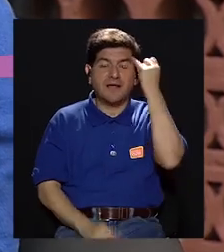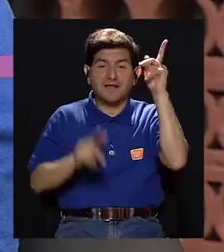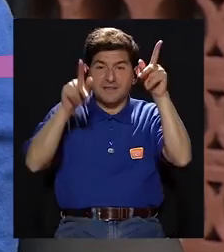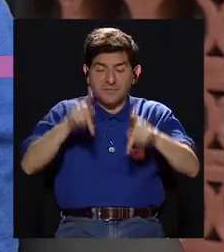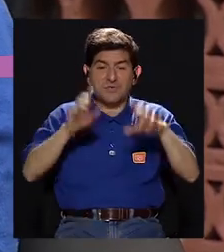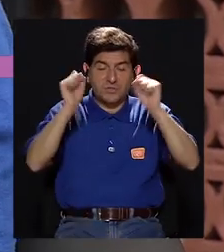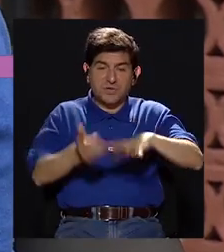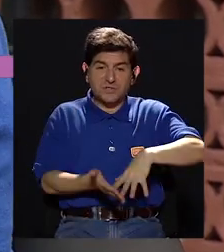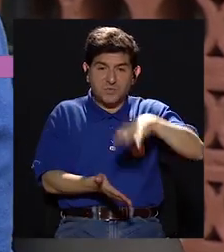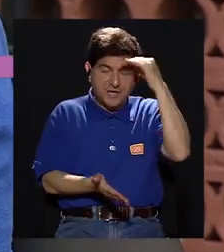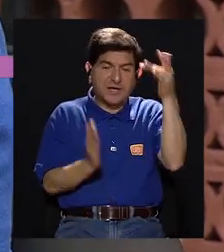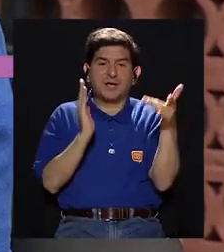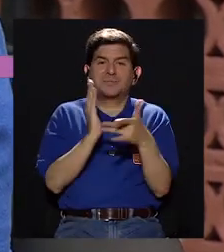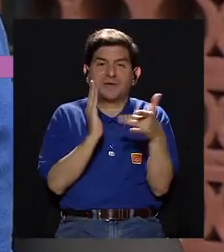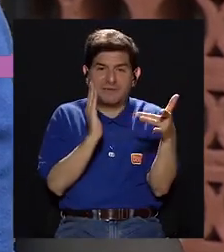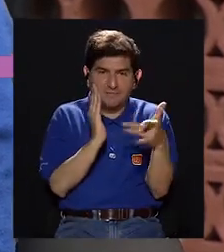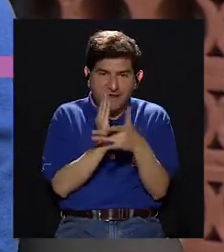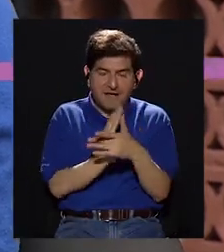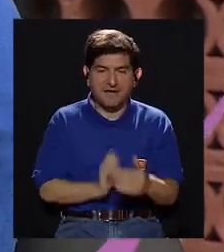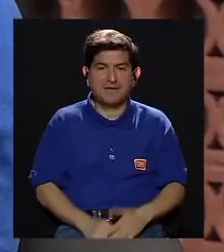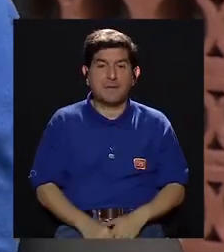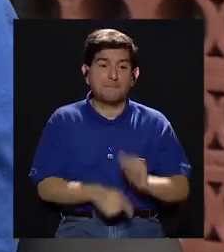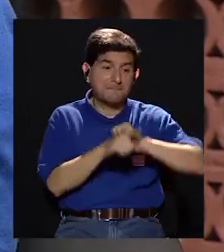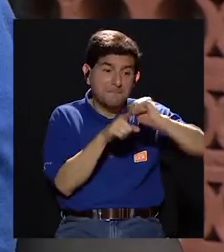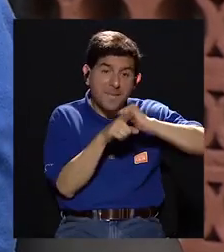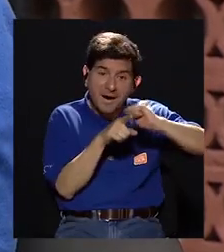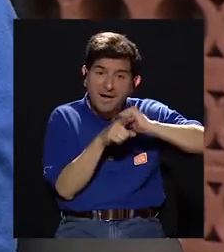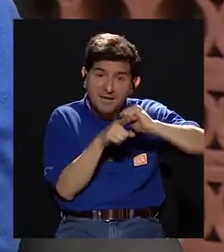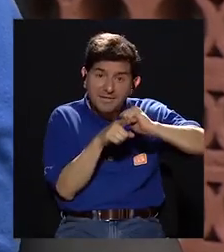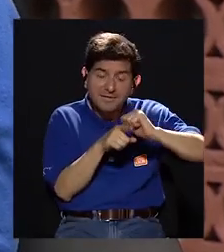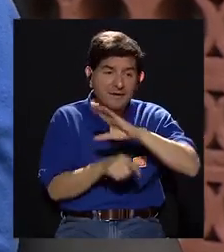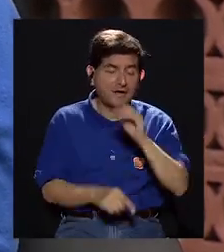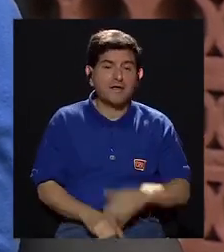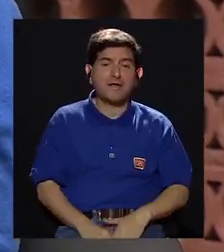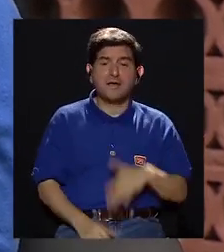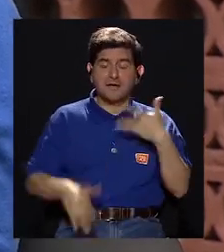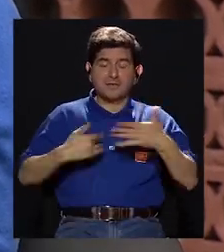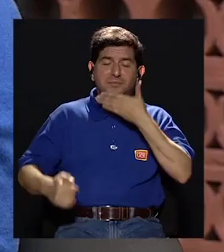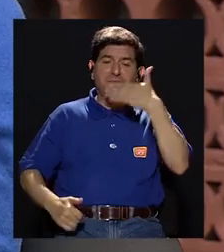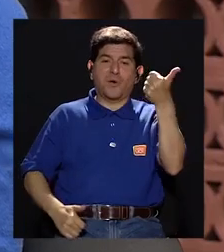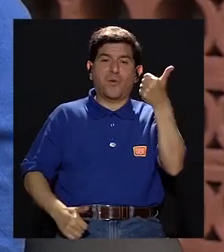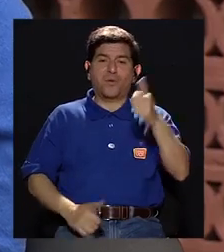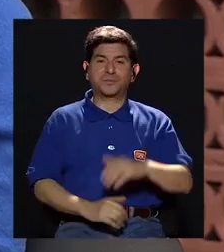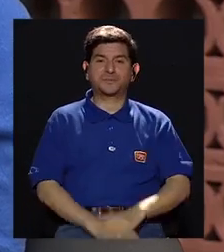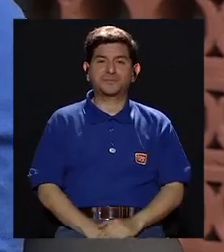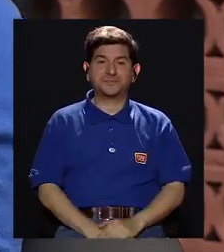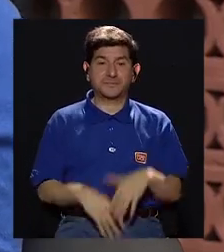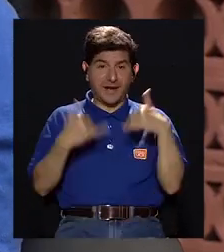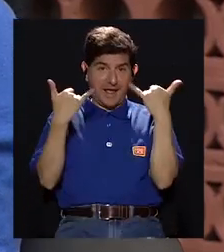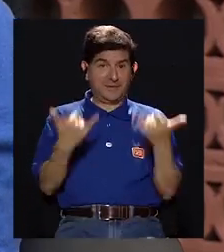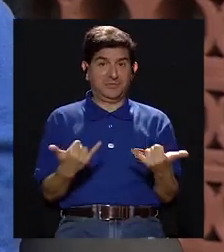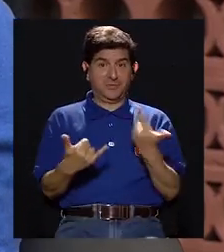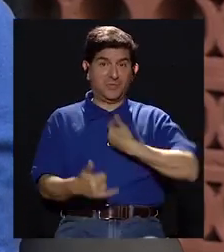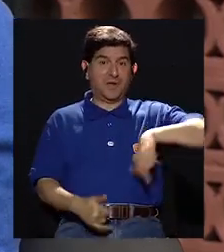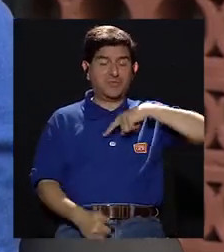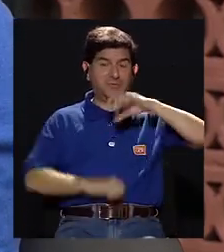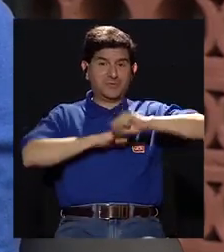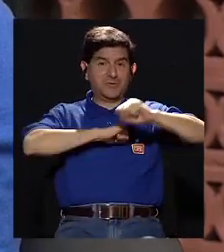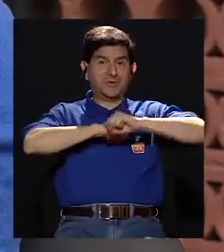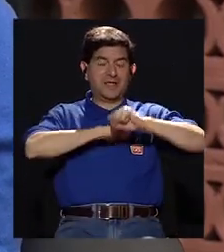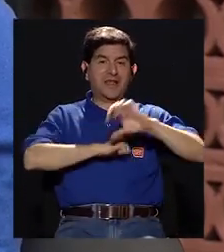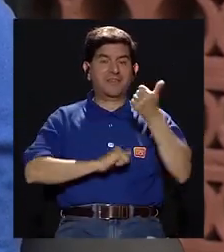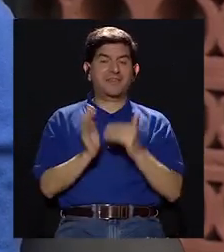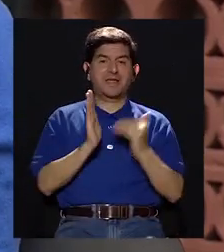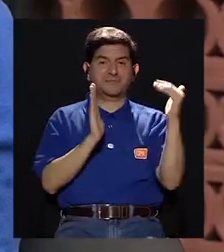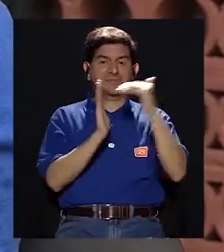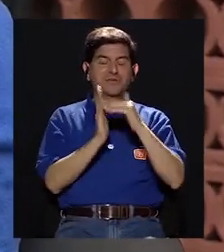es que las personas puedan aprender esta técnica para practicarla y que puedan estar mejor. Entonces, en este momento estamos por la campaña de